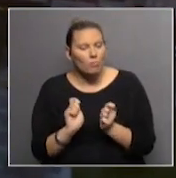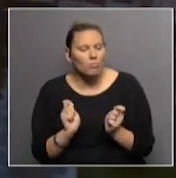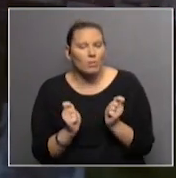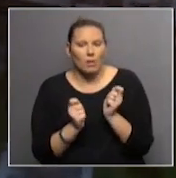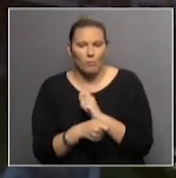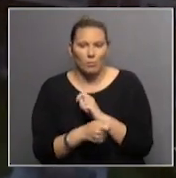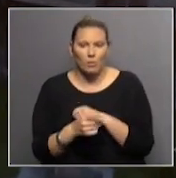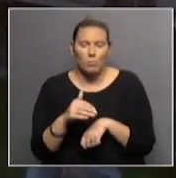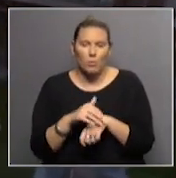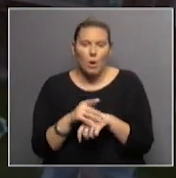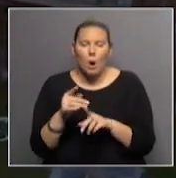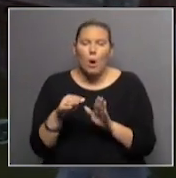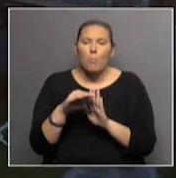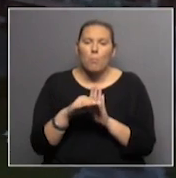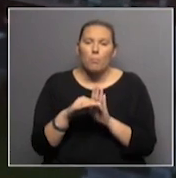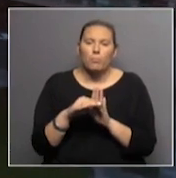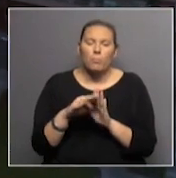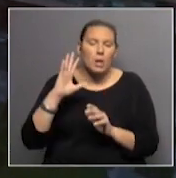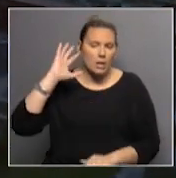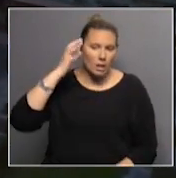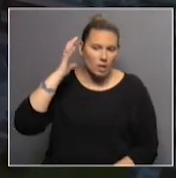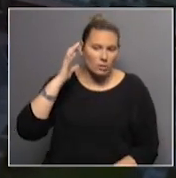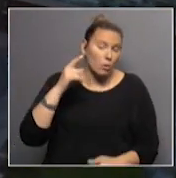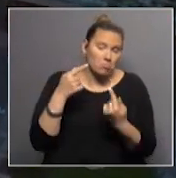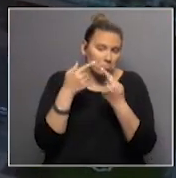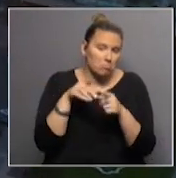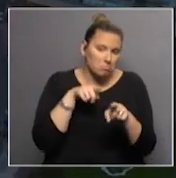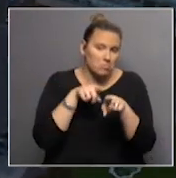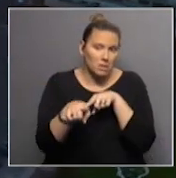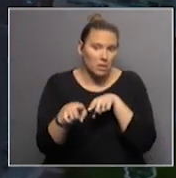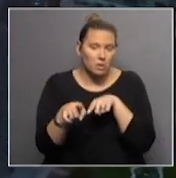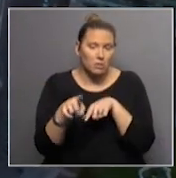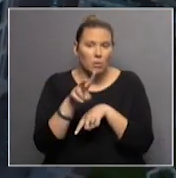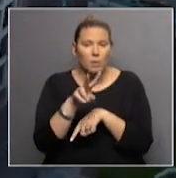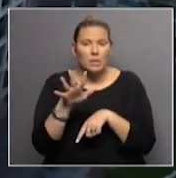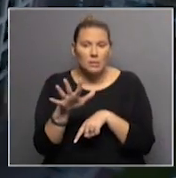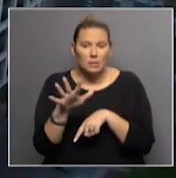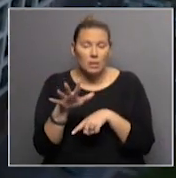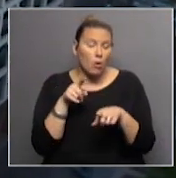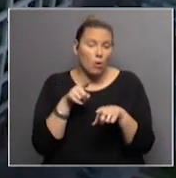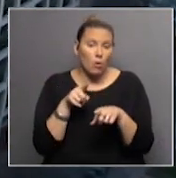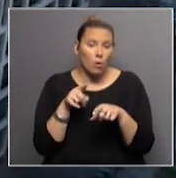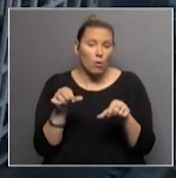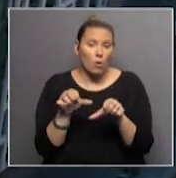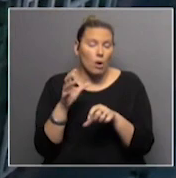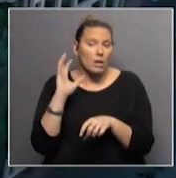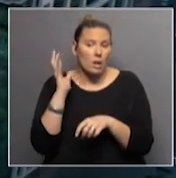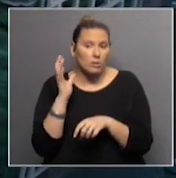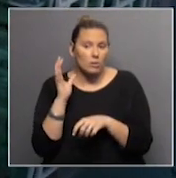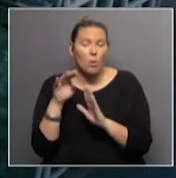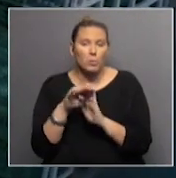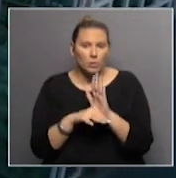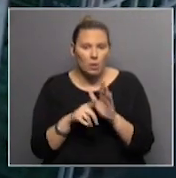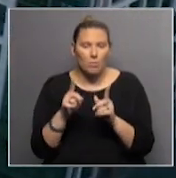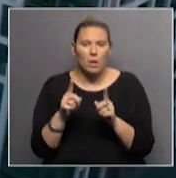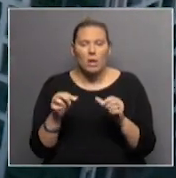transformarlo, que en algún momento hicimos un programa de radio al aire en el piso 25 en vivo. Tuvimos un programa ahí,